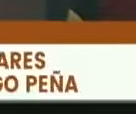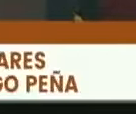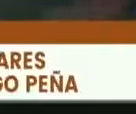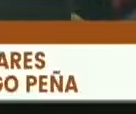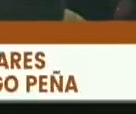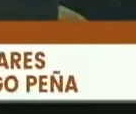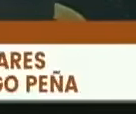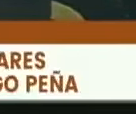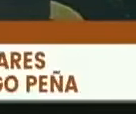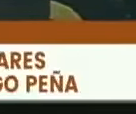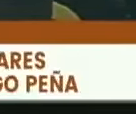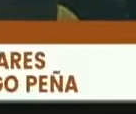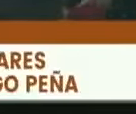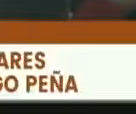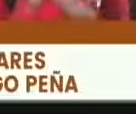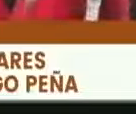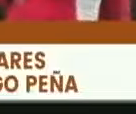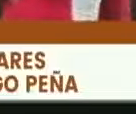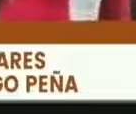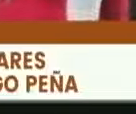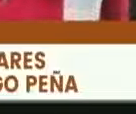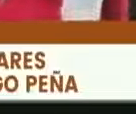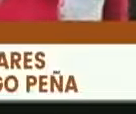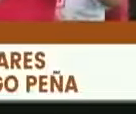Chávez! ¡Leales siempre!